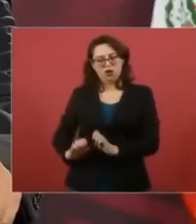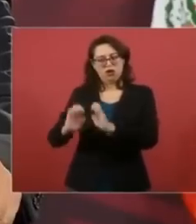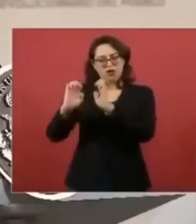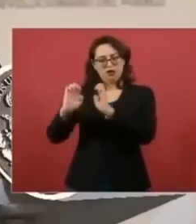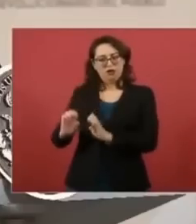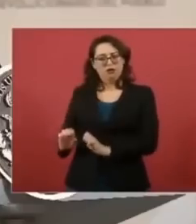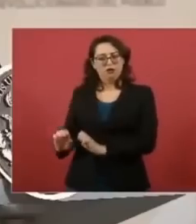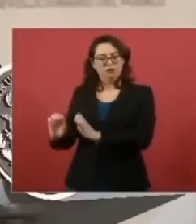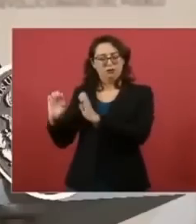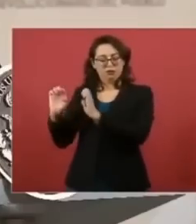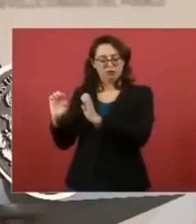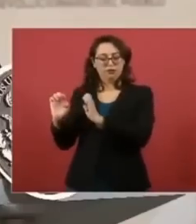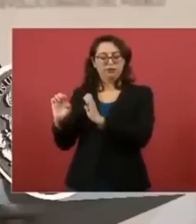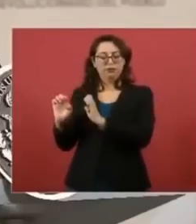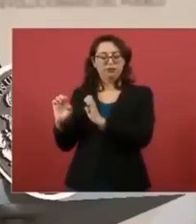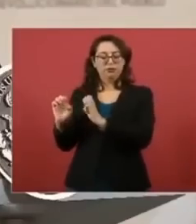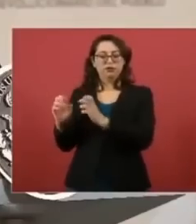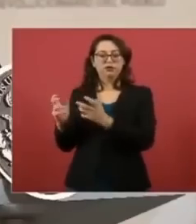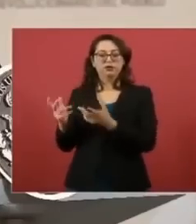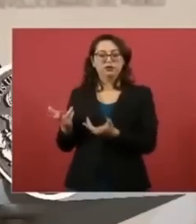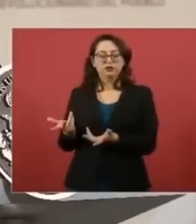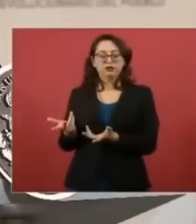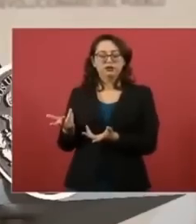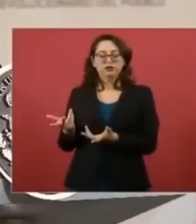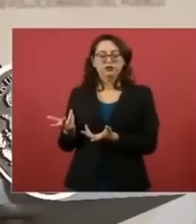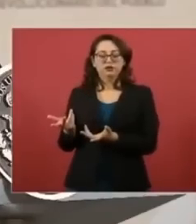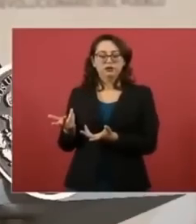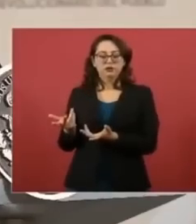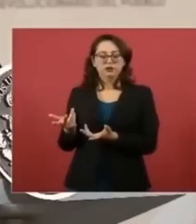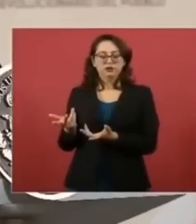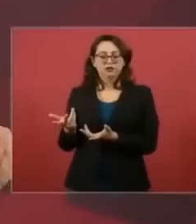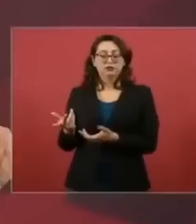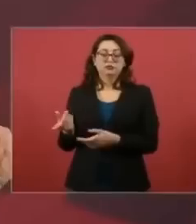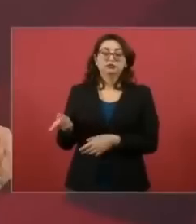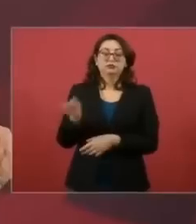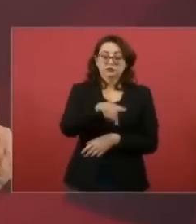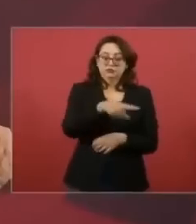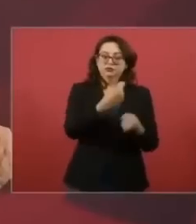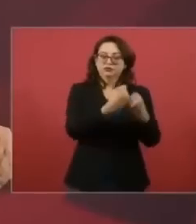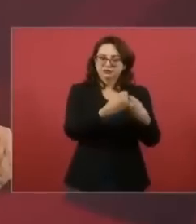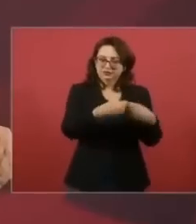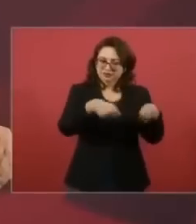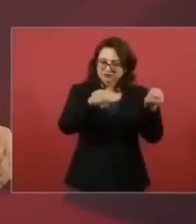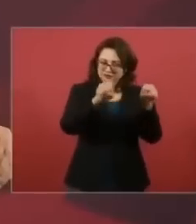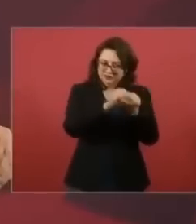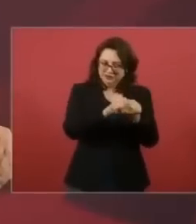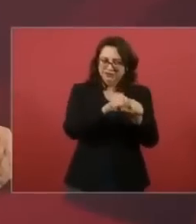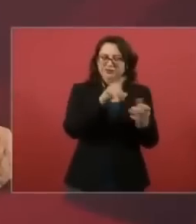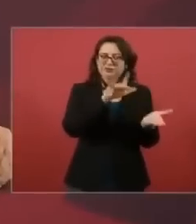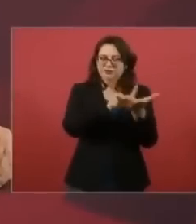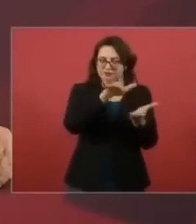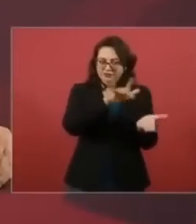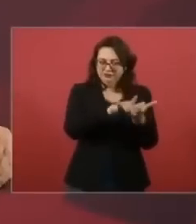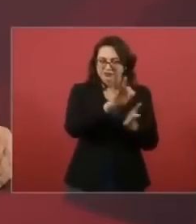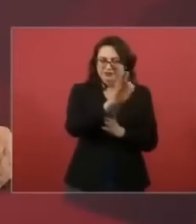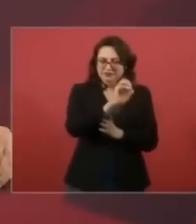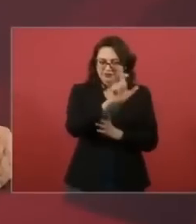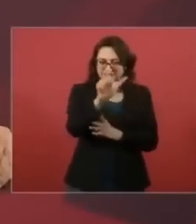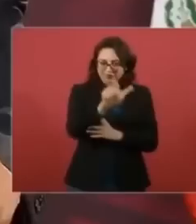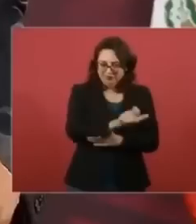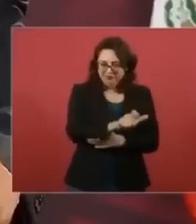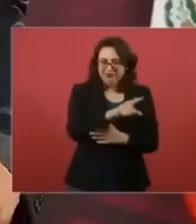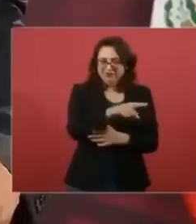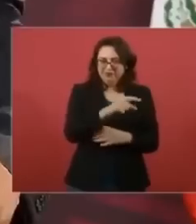sí, Gastón Azcárraga y socios, que fue el que apoyó a Fox y por eso Fox